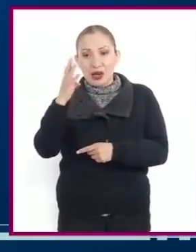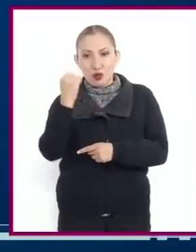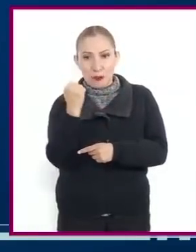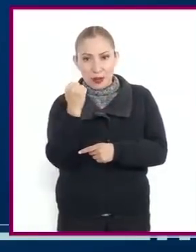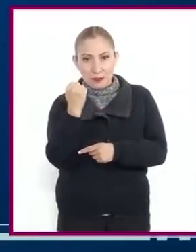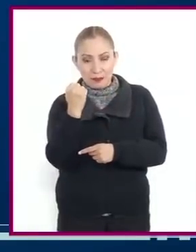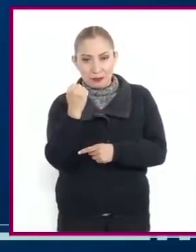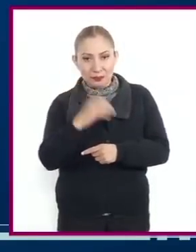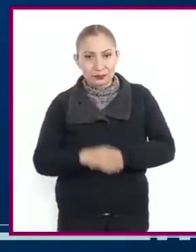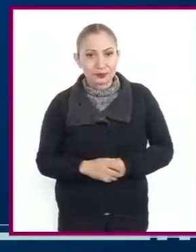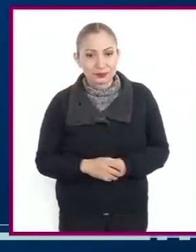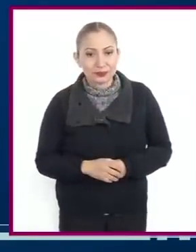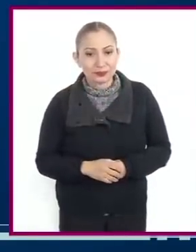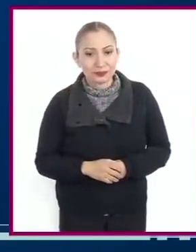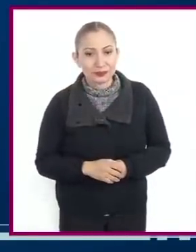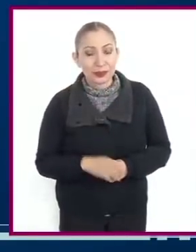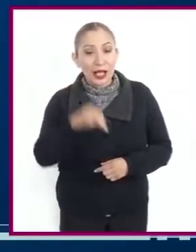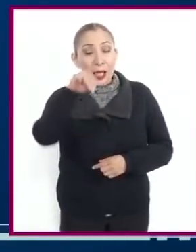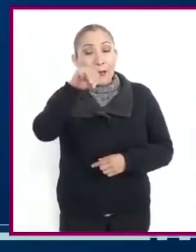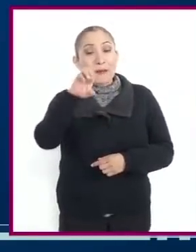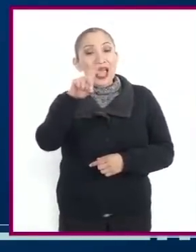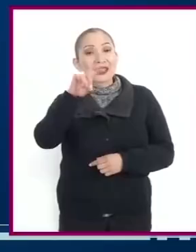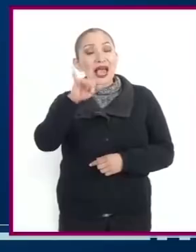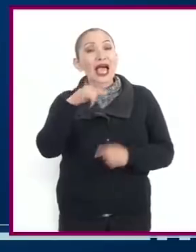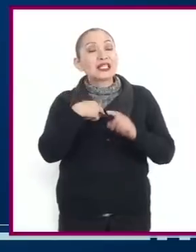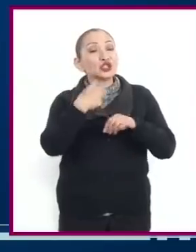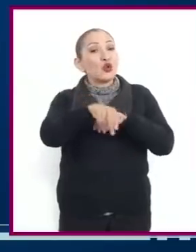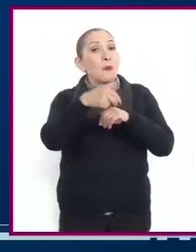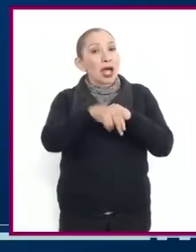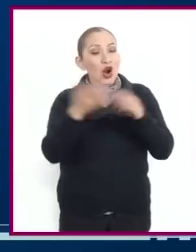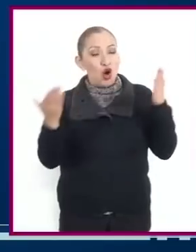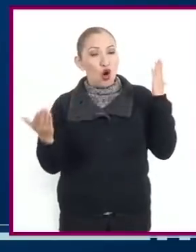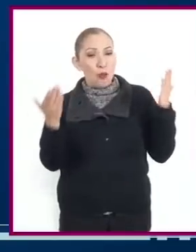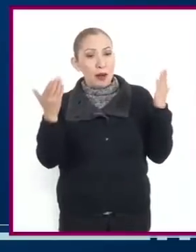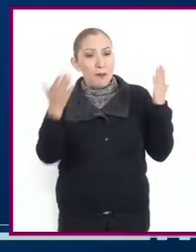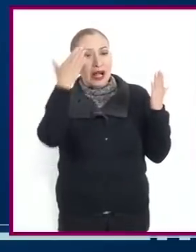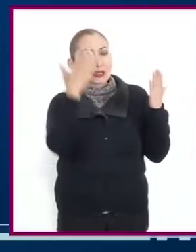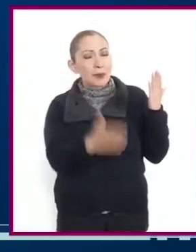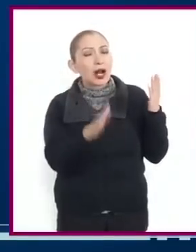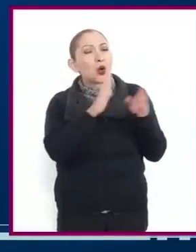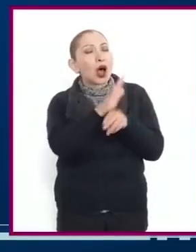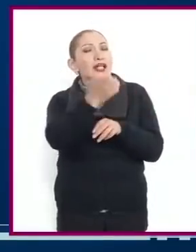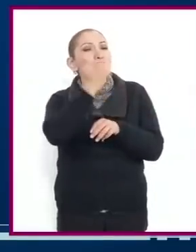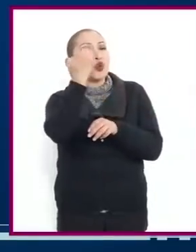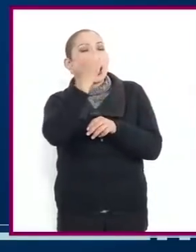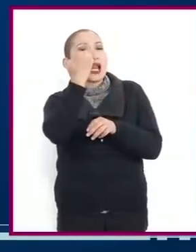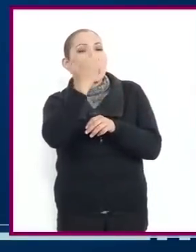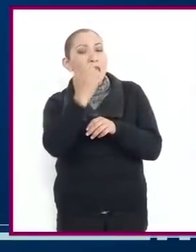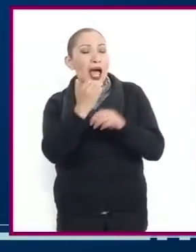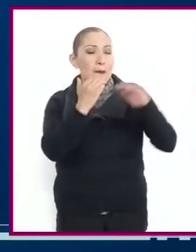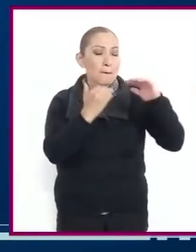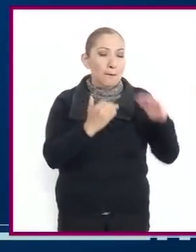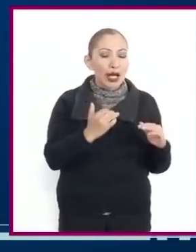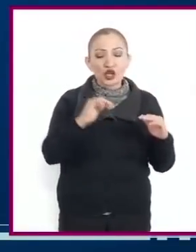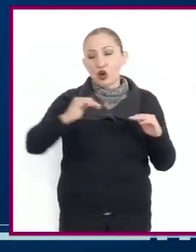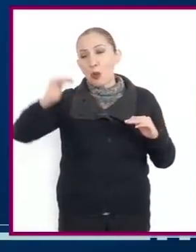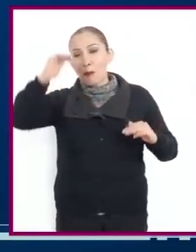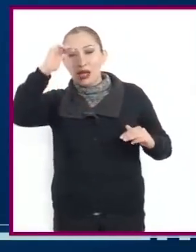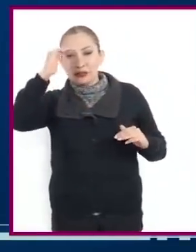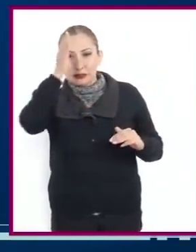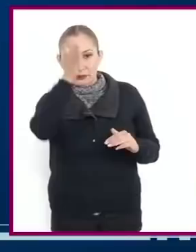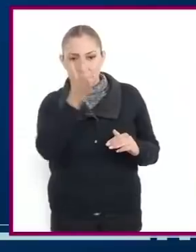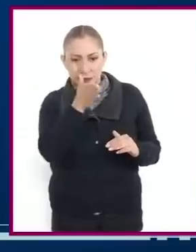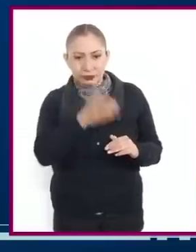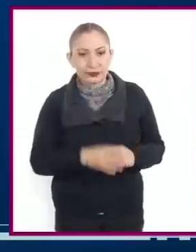39. La media será la medida de comparación para saber qué escuelas están por debajo o por arriba de ella.